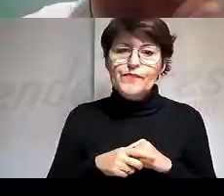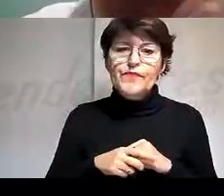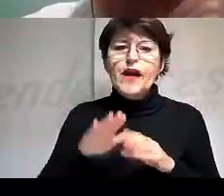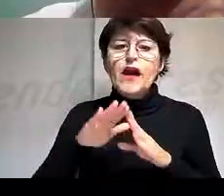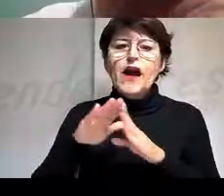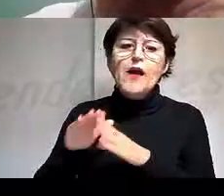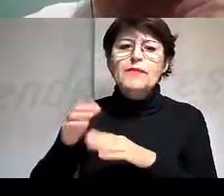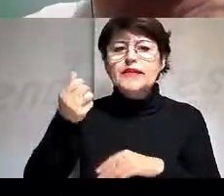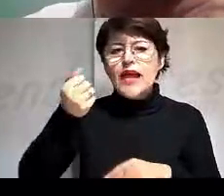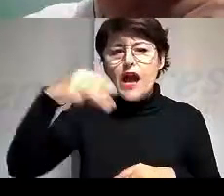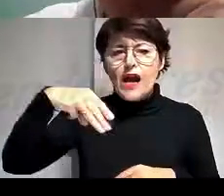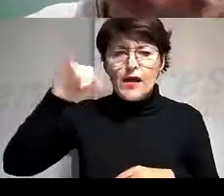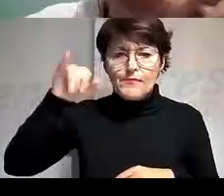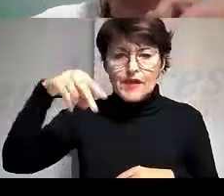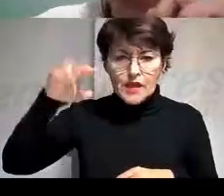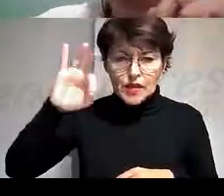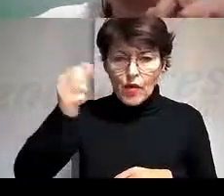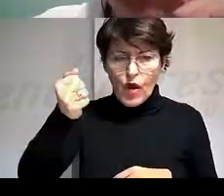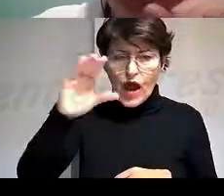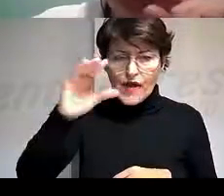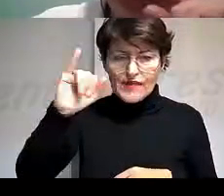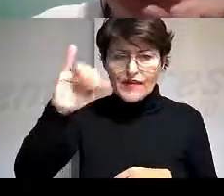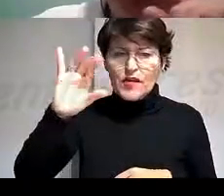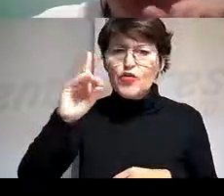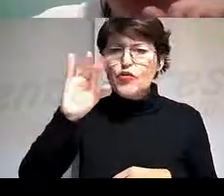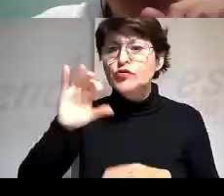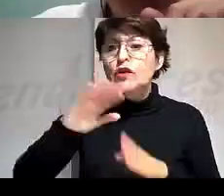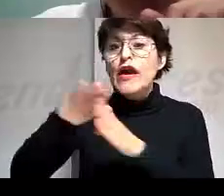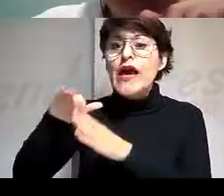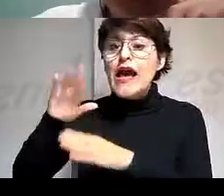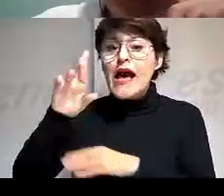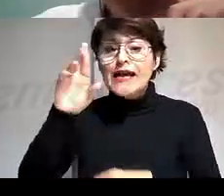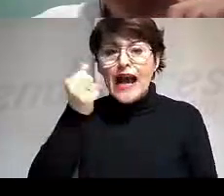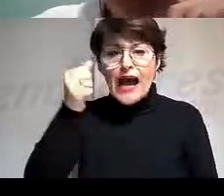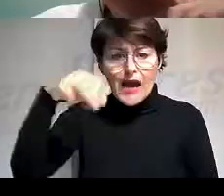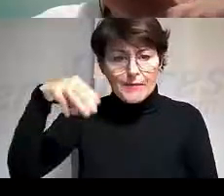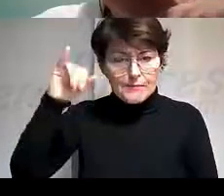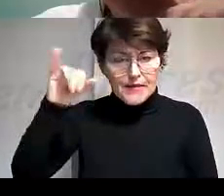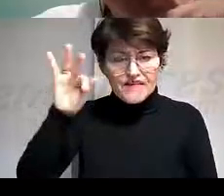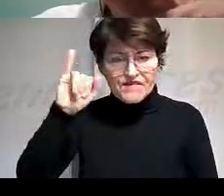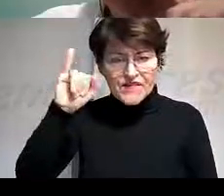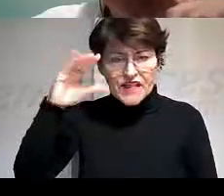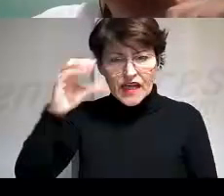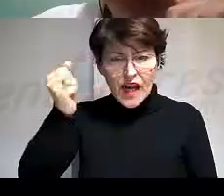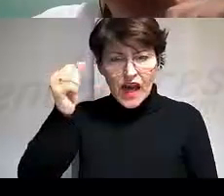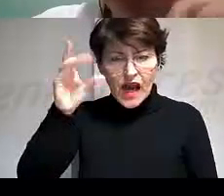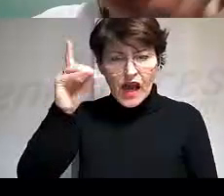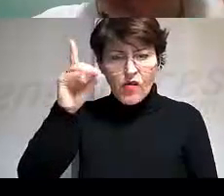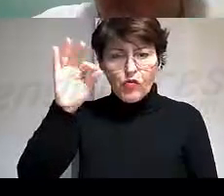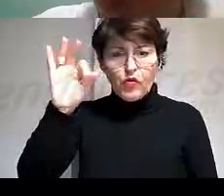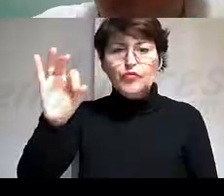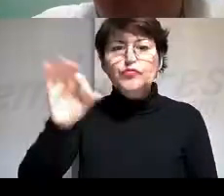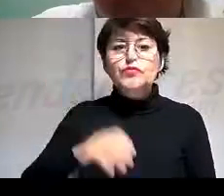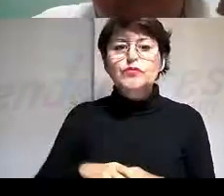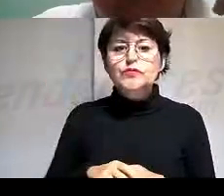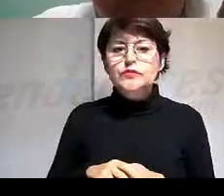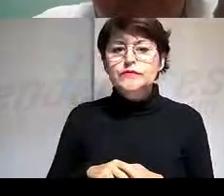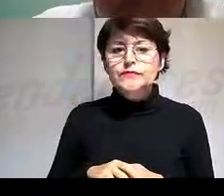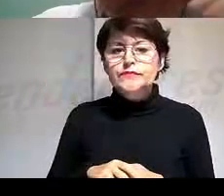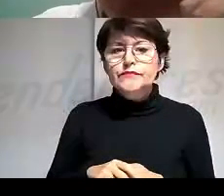Aminoácidos ramificados. La importancia de los aminoácidos ramificados radica fundamentalmente en el hecho de que son